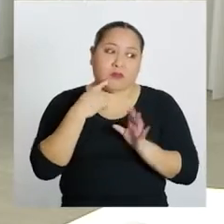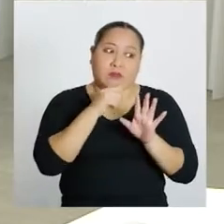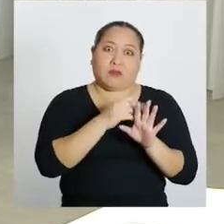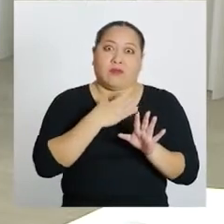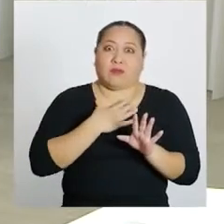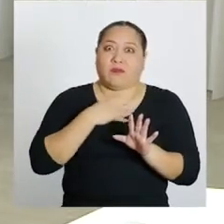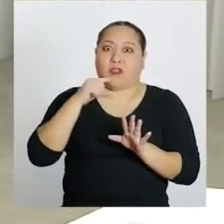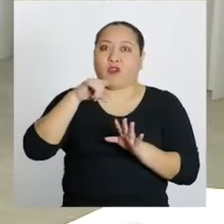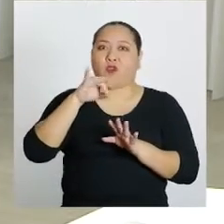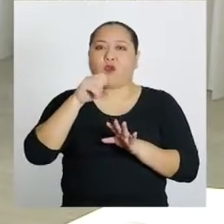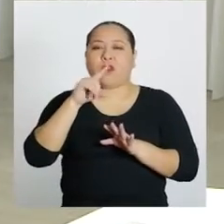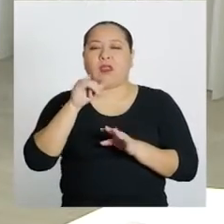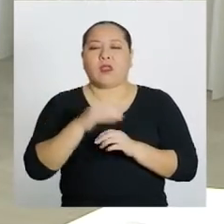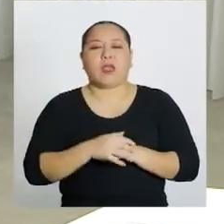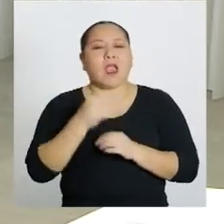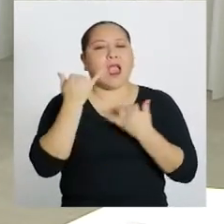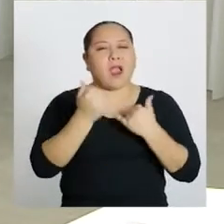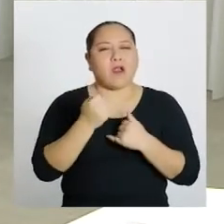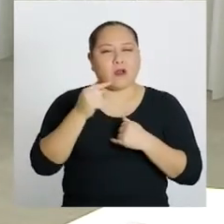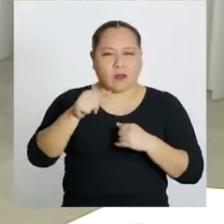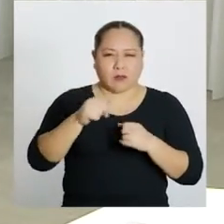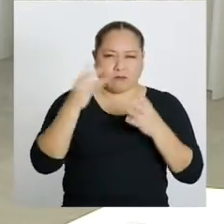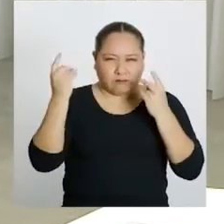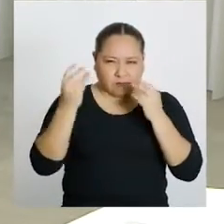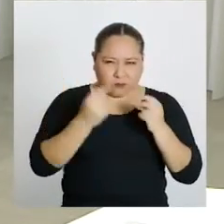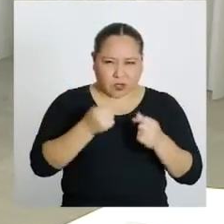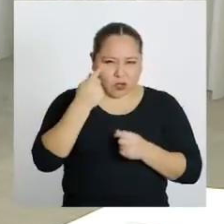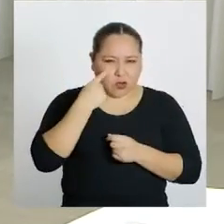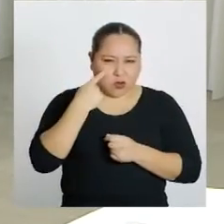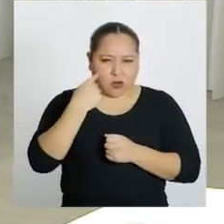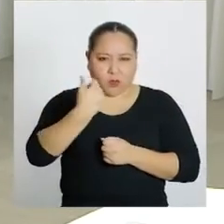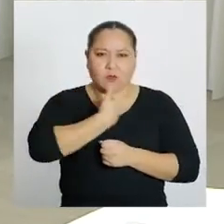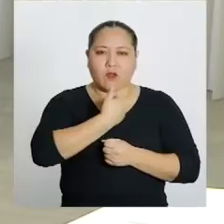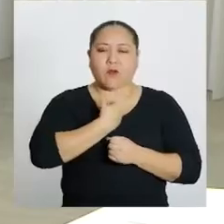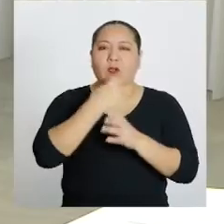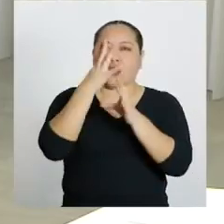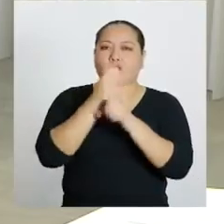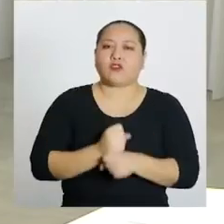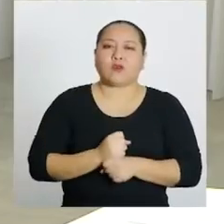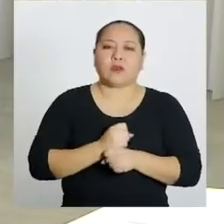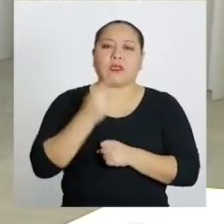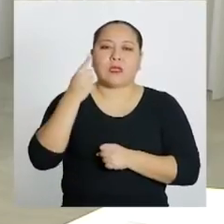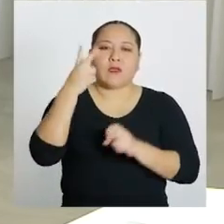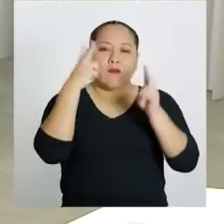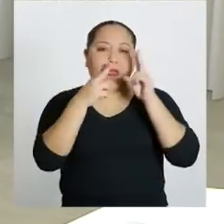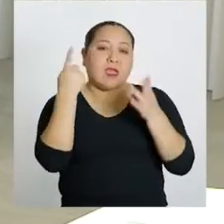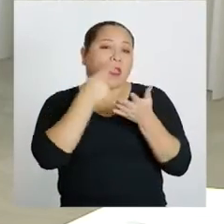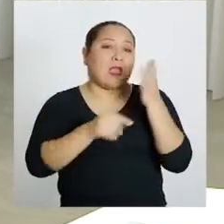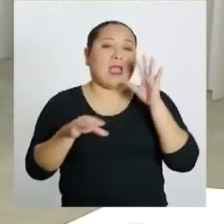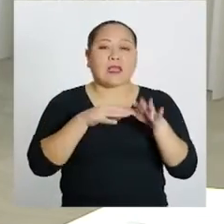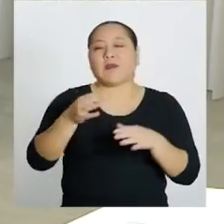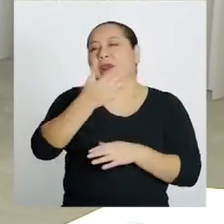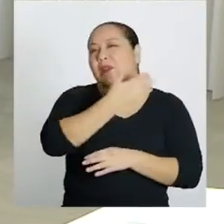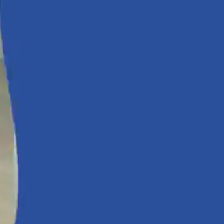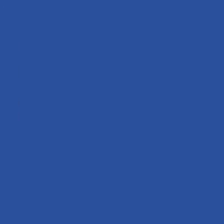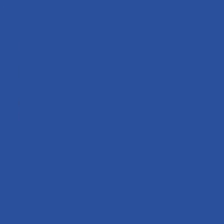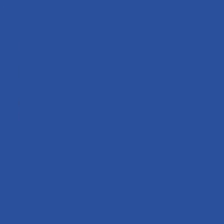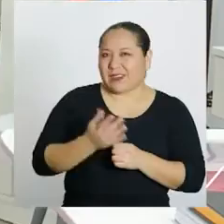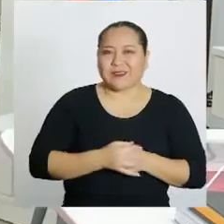Juliana. Ahora es cuestión de ponerme las pilas, conocer mis propios hábitos y ver qué puedo hacer para